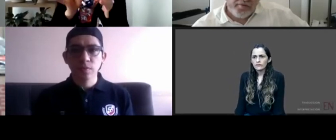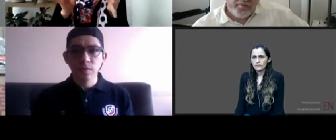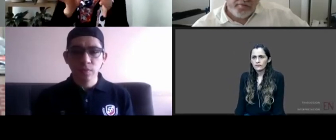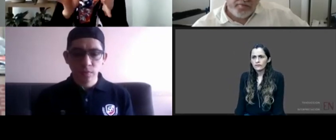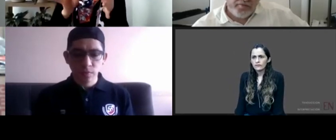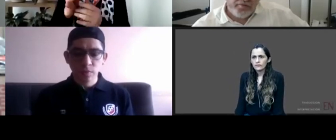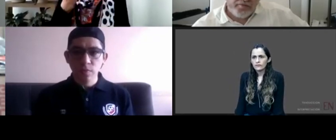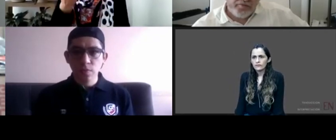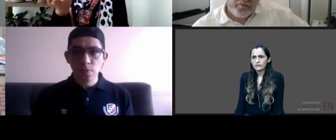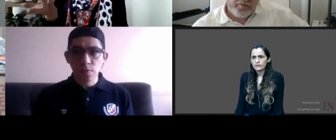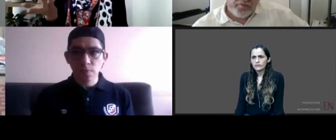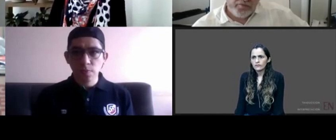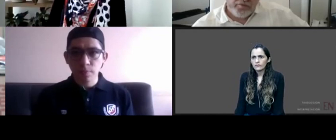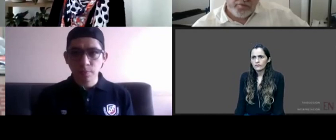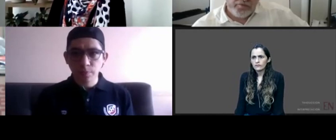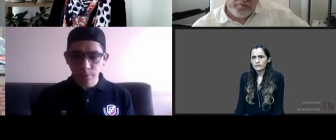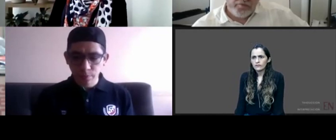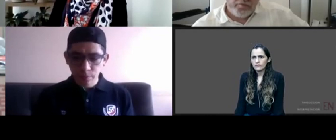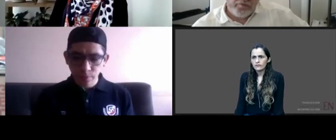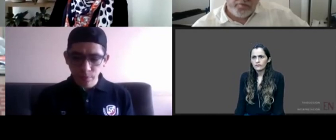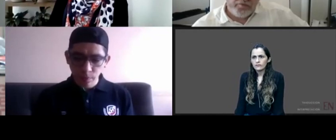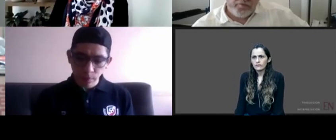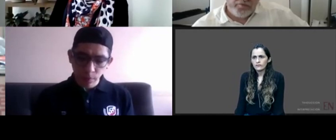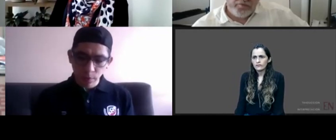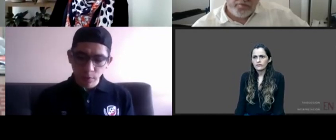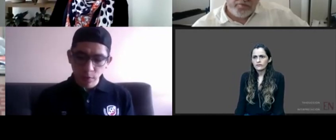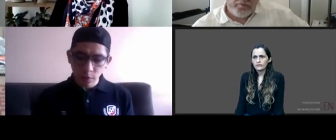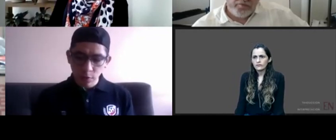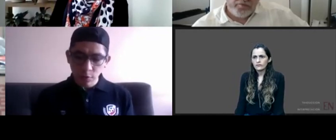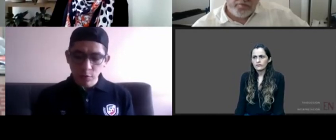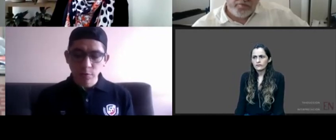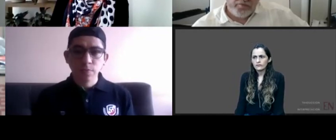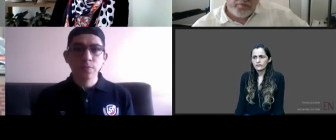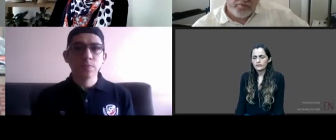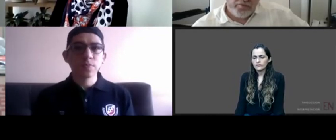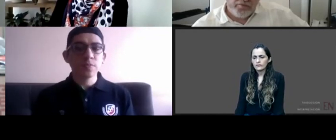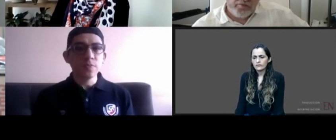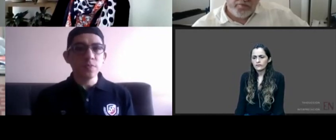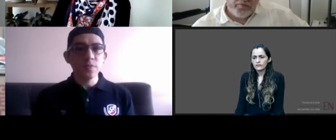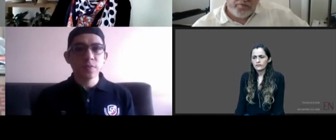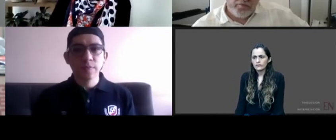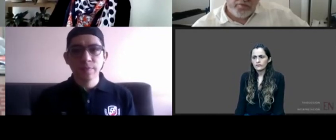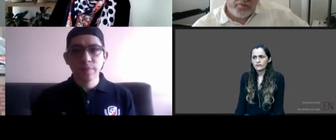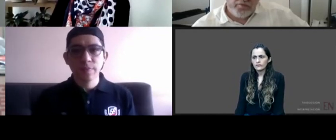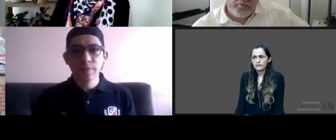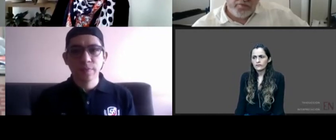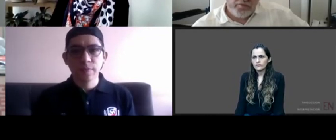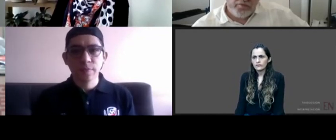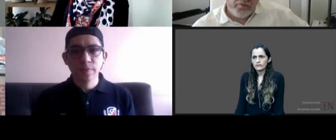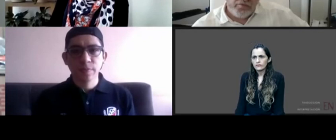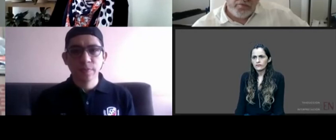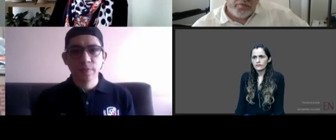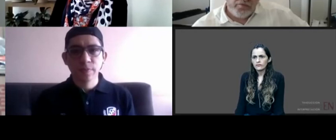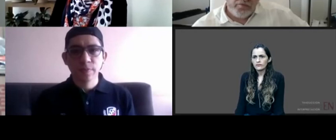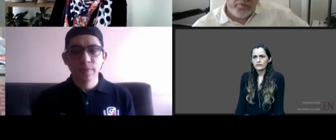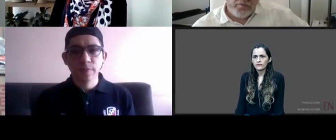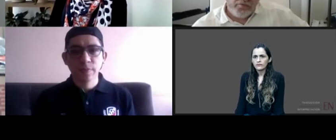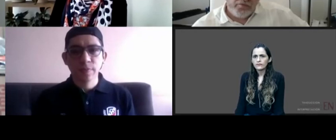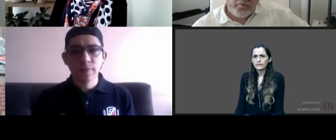a sus aulas. Ojalá podamos ahondar un poco más en estos temas, pero sí ha sido un tiempo complicado. Es lo que me gustaría